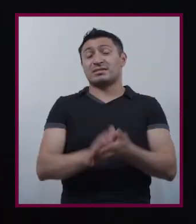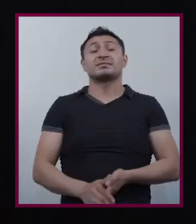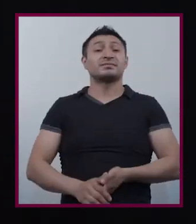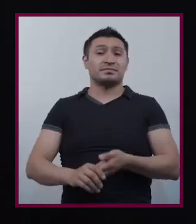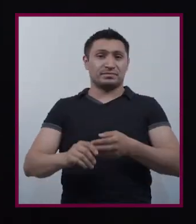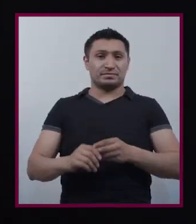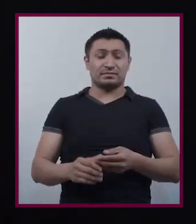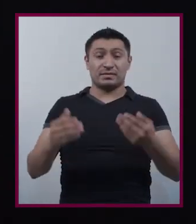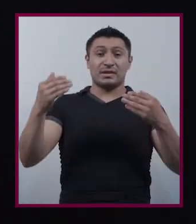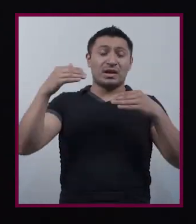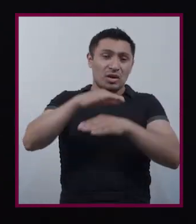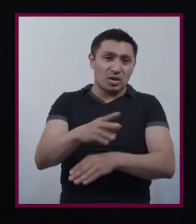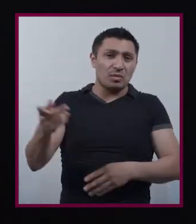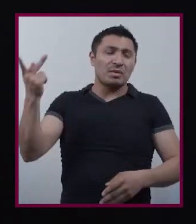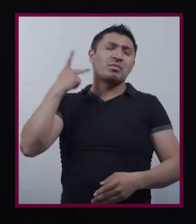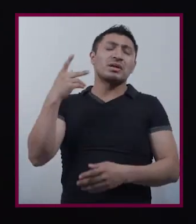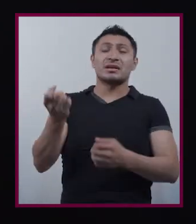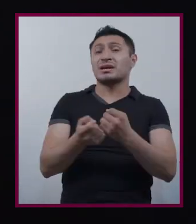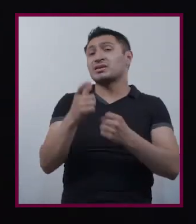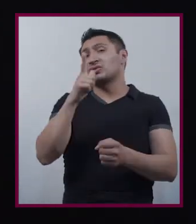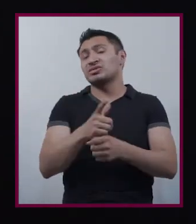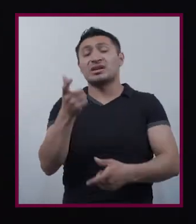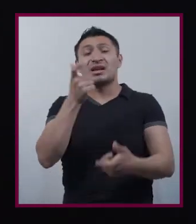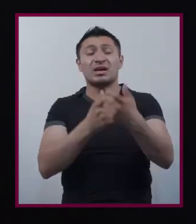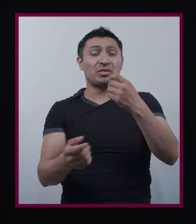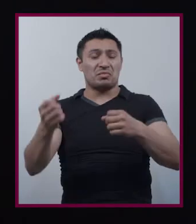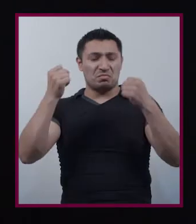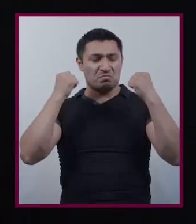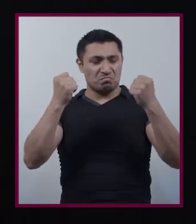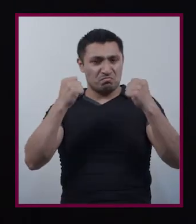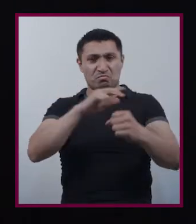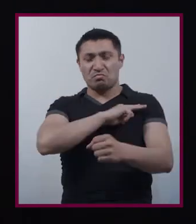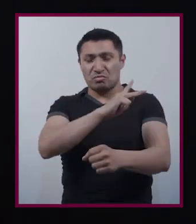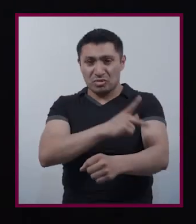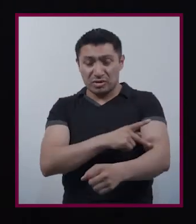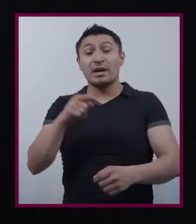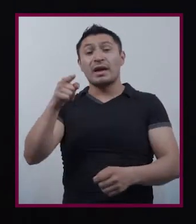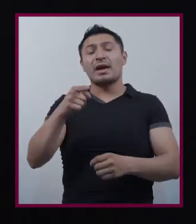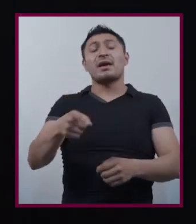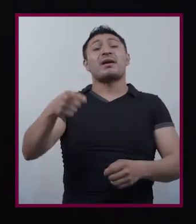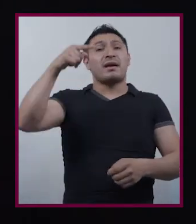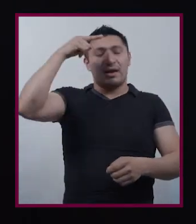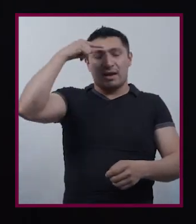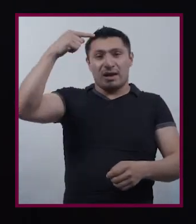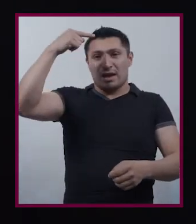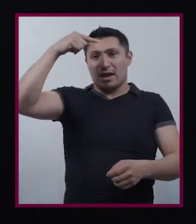poder en los ámbitos sociales, políticos y económicos. Ello le permitió recolectar